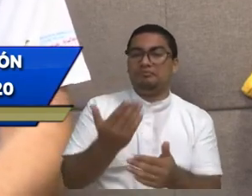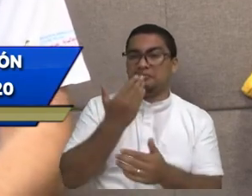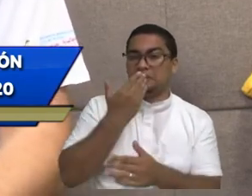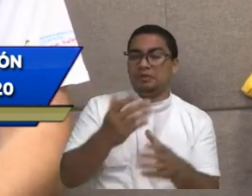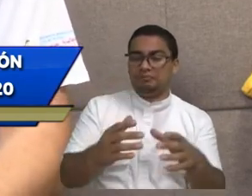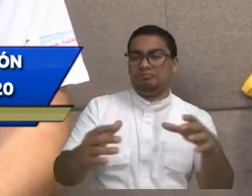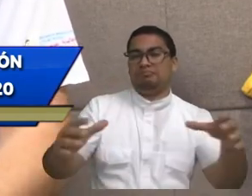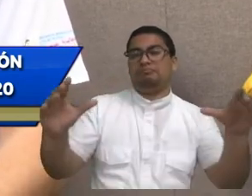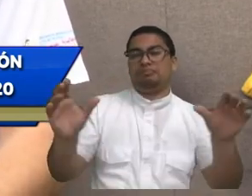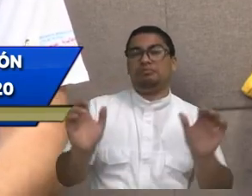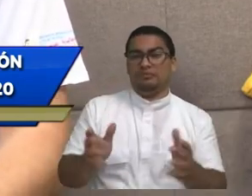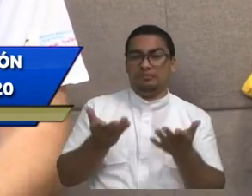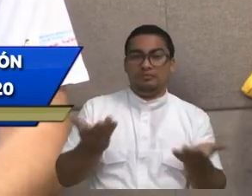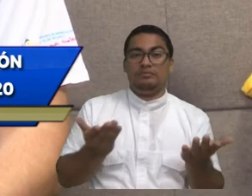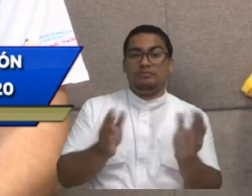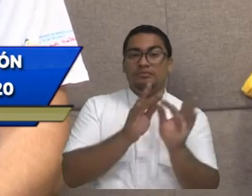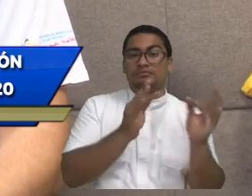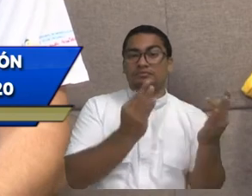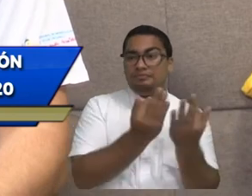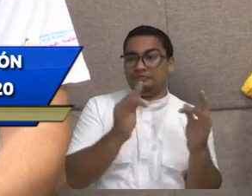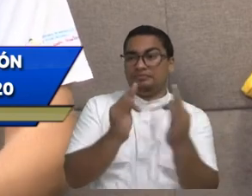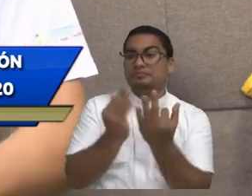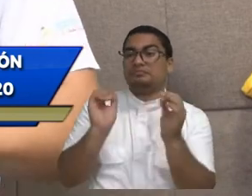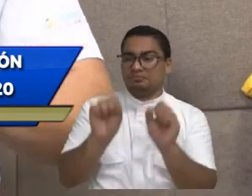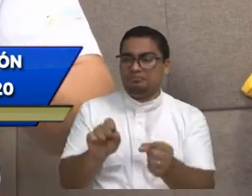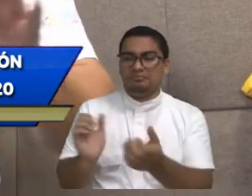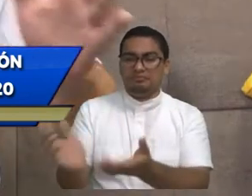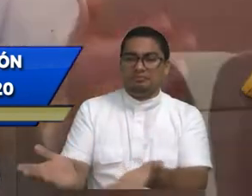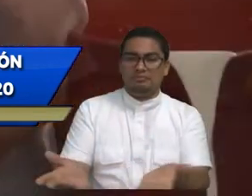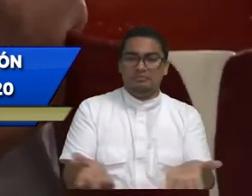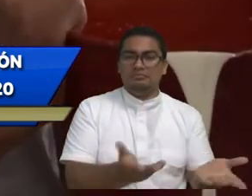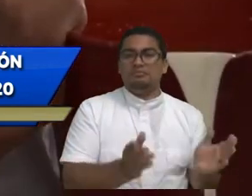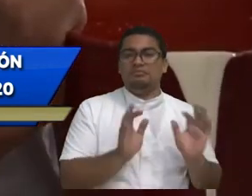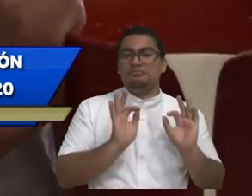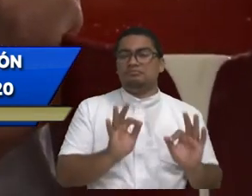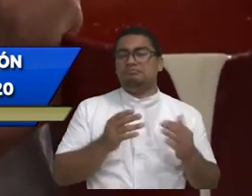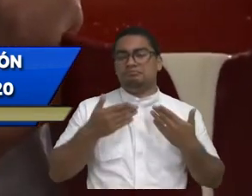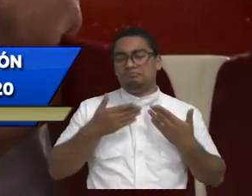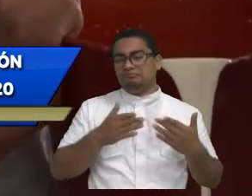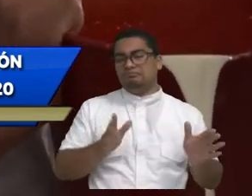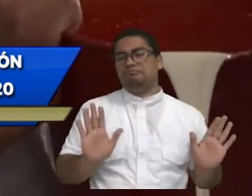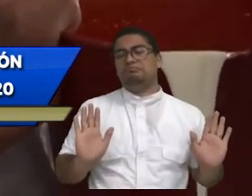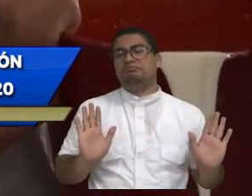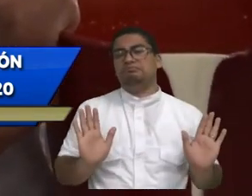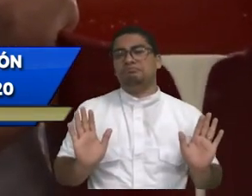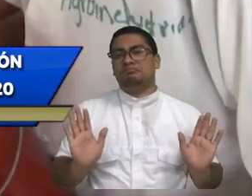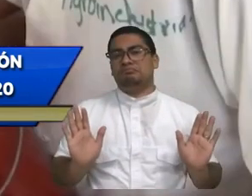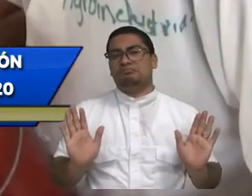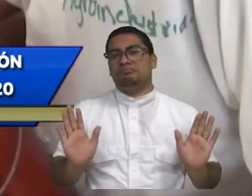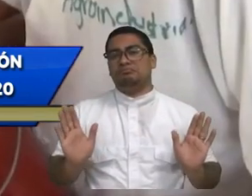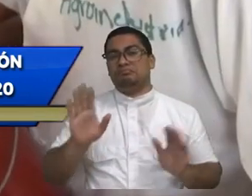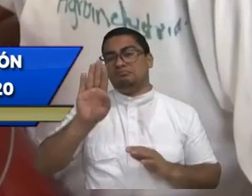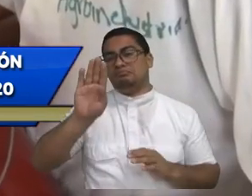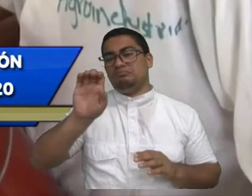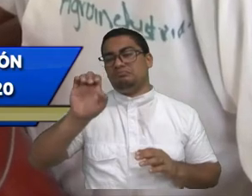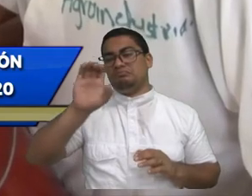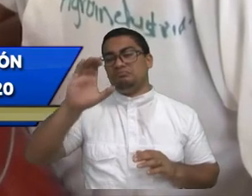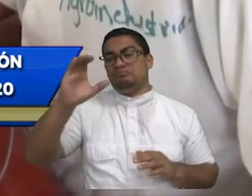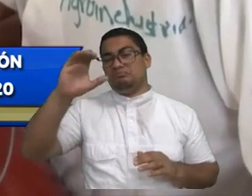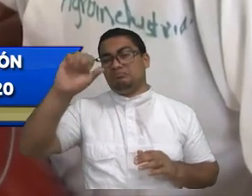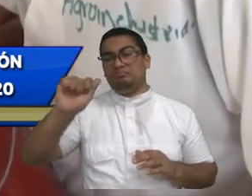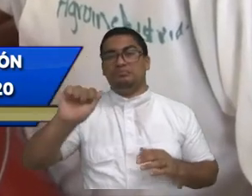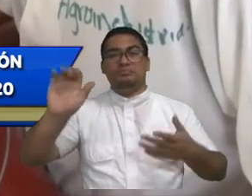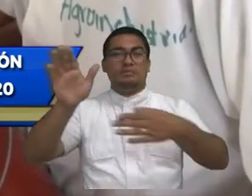evolución para que las familias puedan acceder de manera abierta pues a una beca en